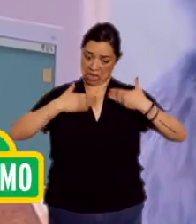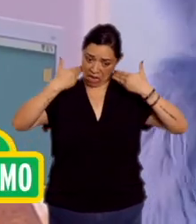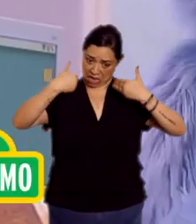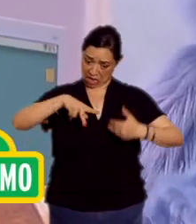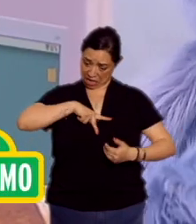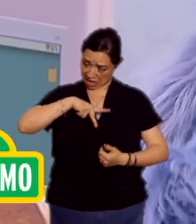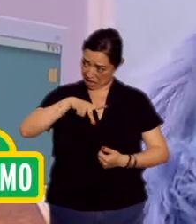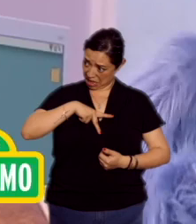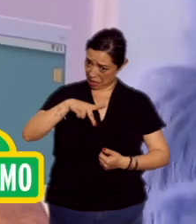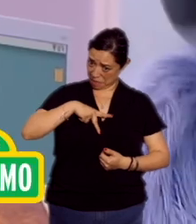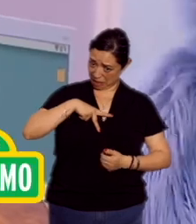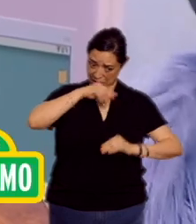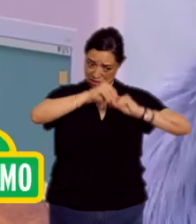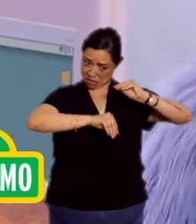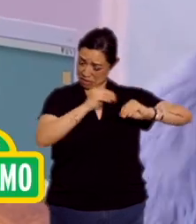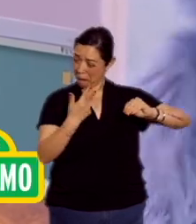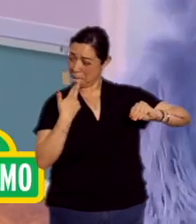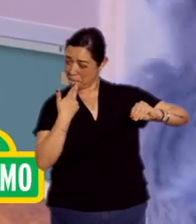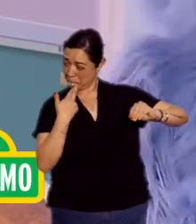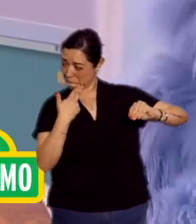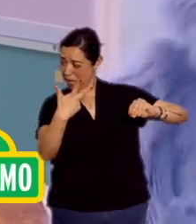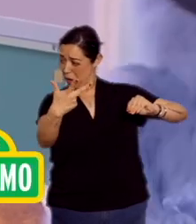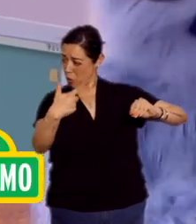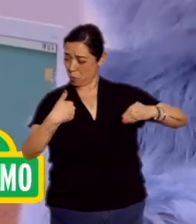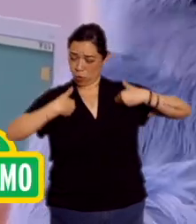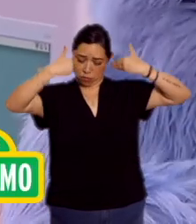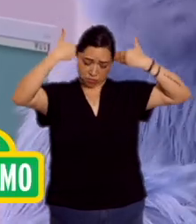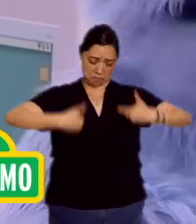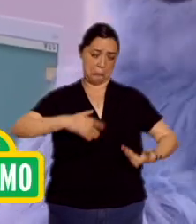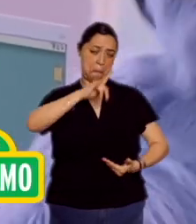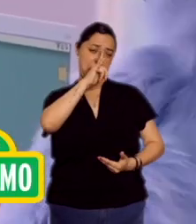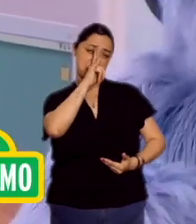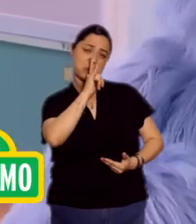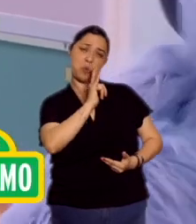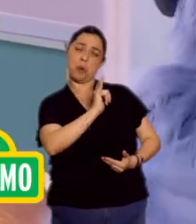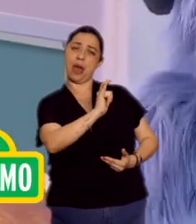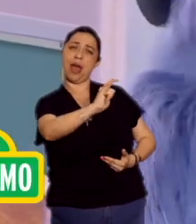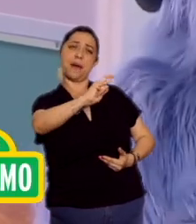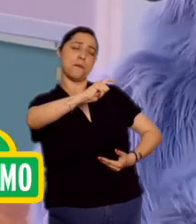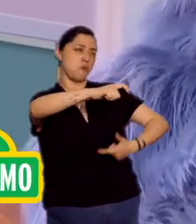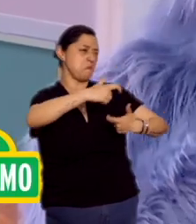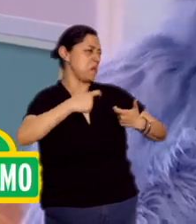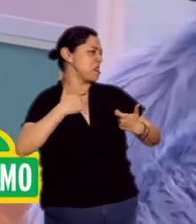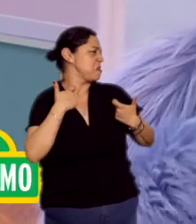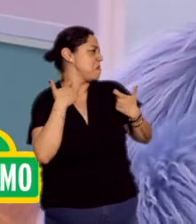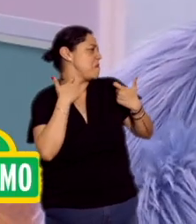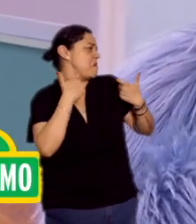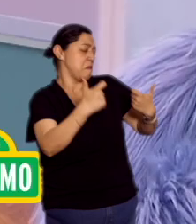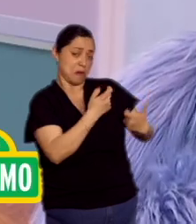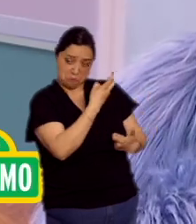la mejor. Mi figura es la mejor porque sale el más guapo y el más fuerte.